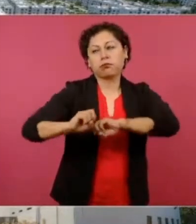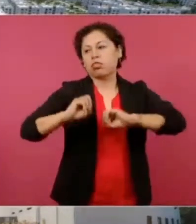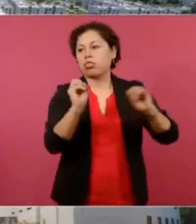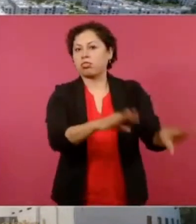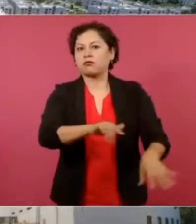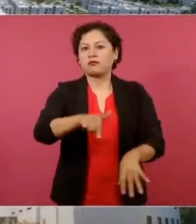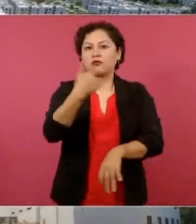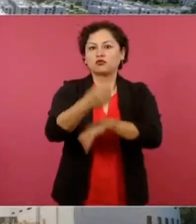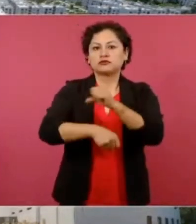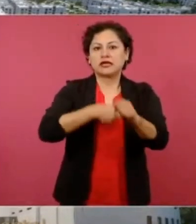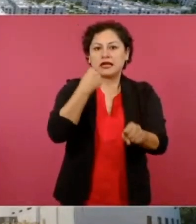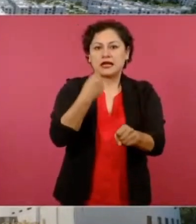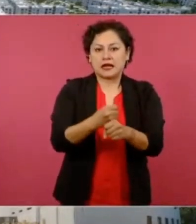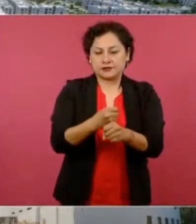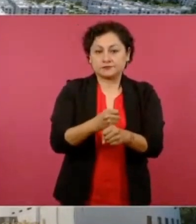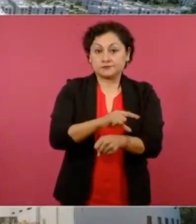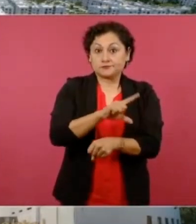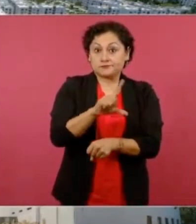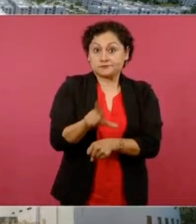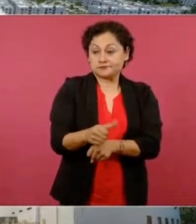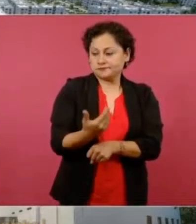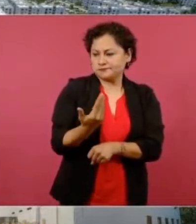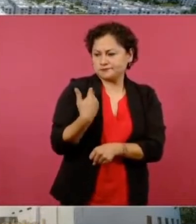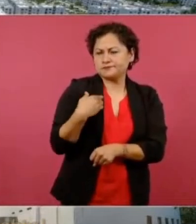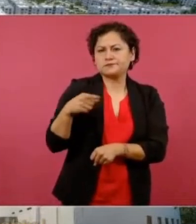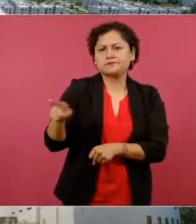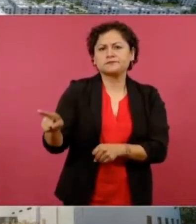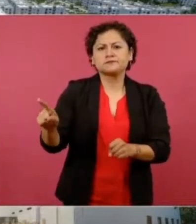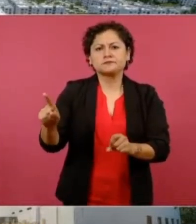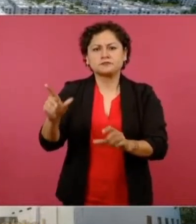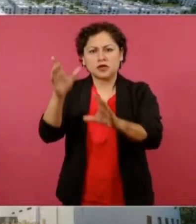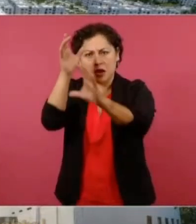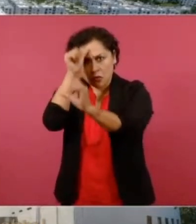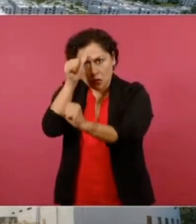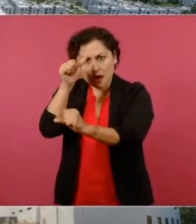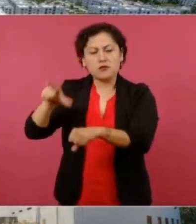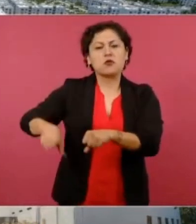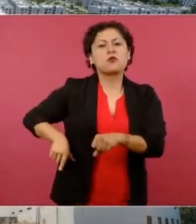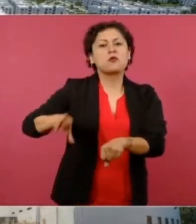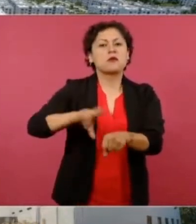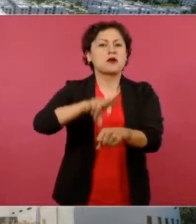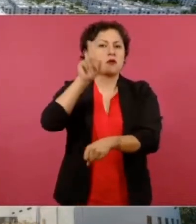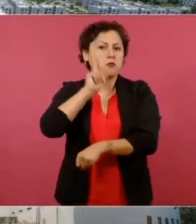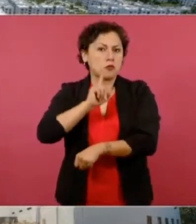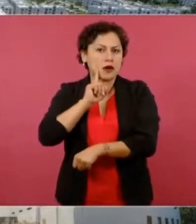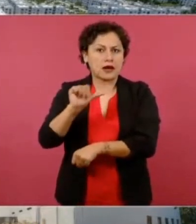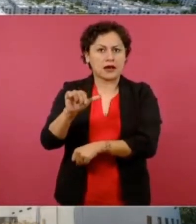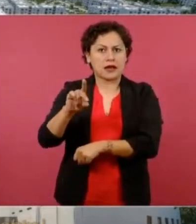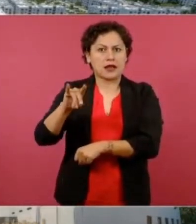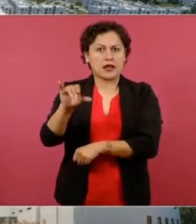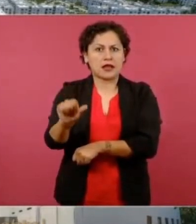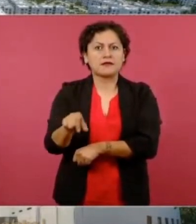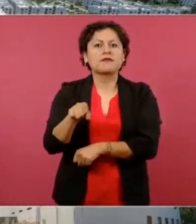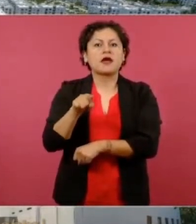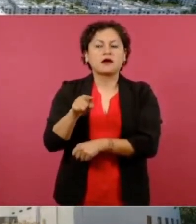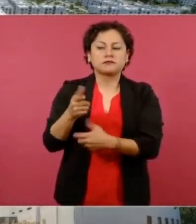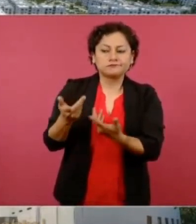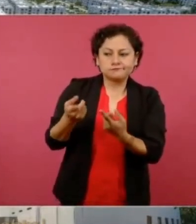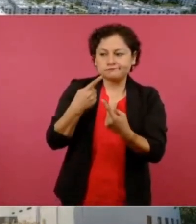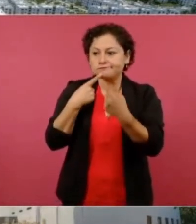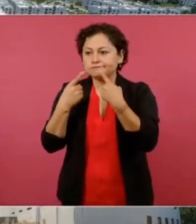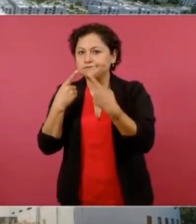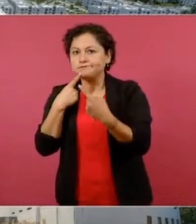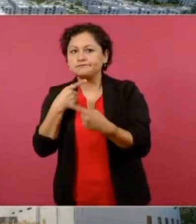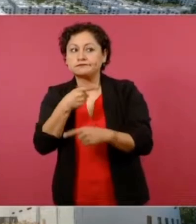Y recientemente, en un acuerdo con la gobernadora Laida Sansores, se decidió donar esa construcción, insisto,